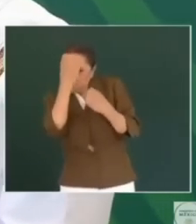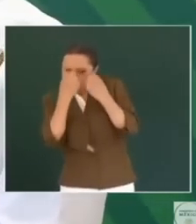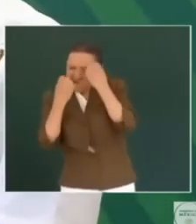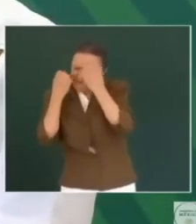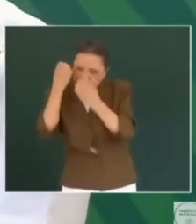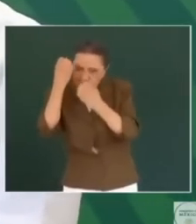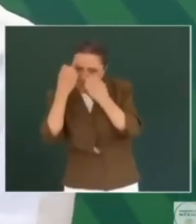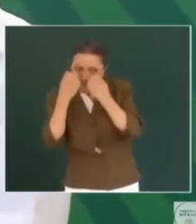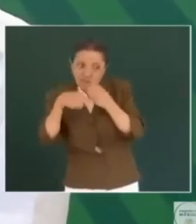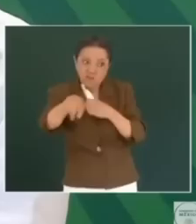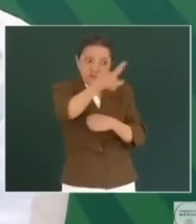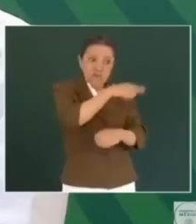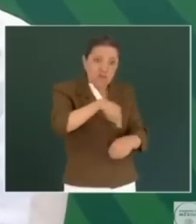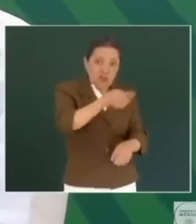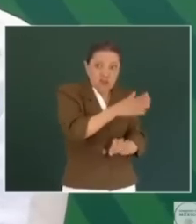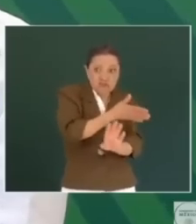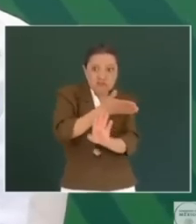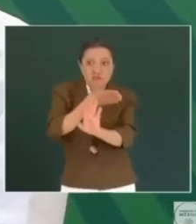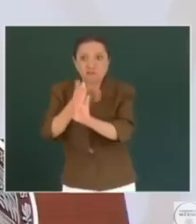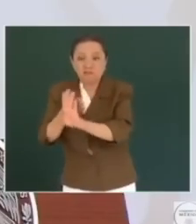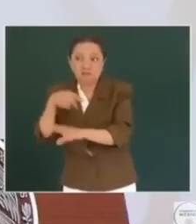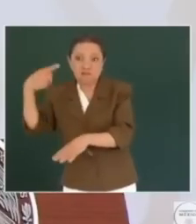eres un traidor.